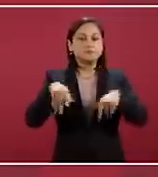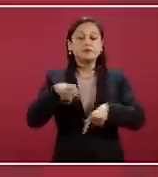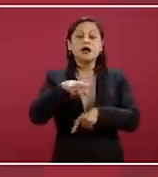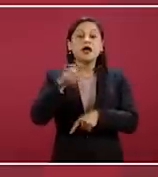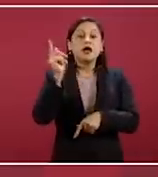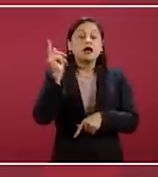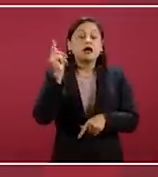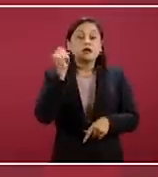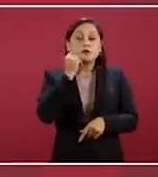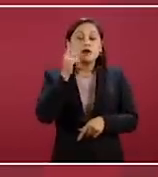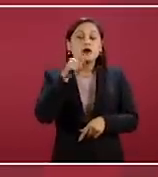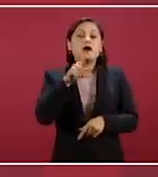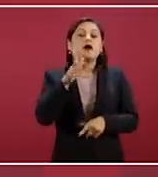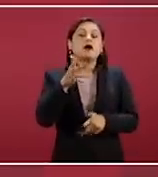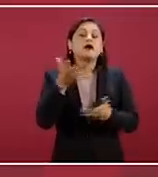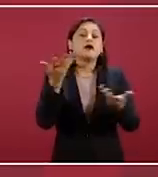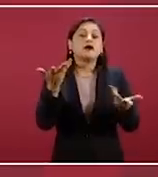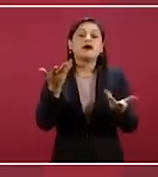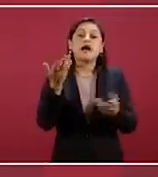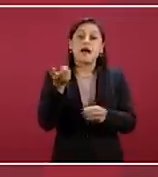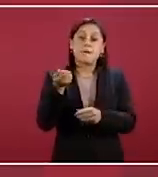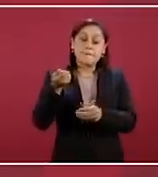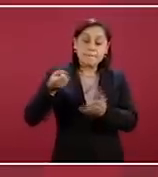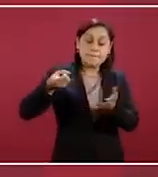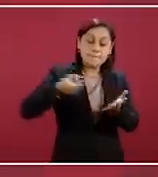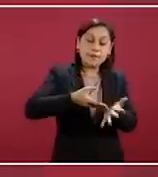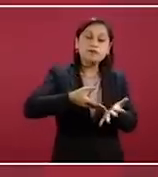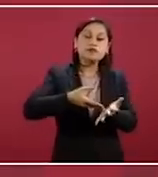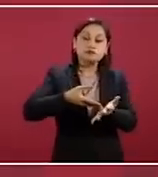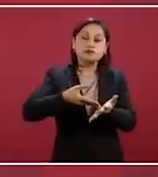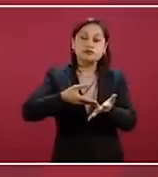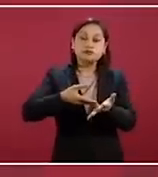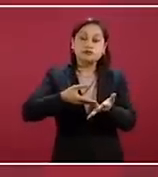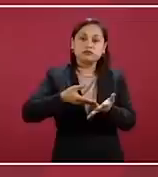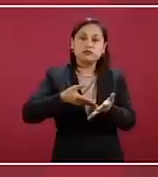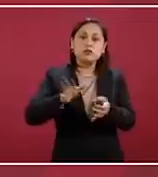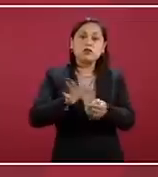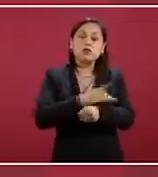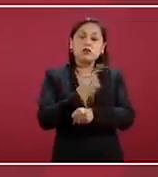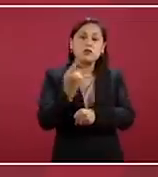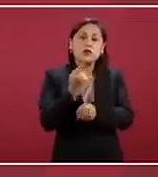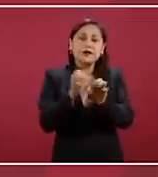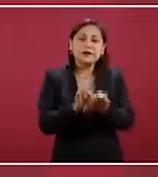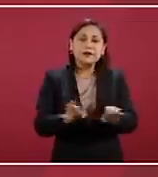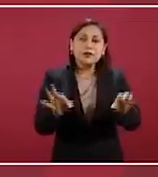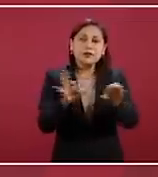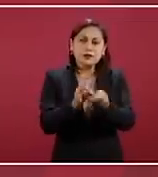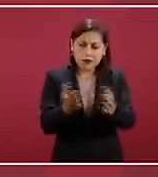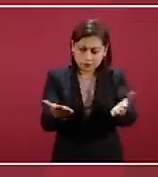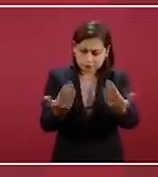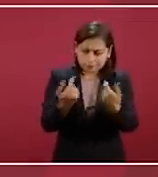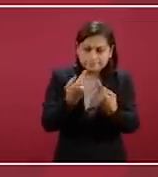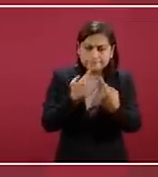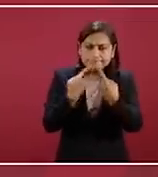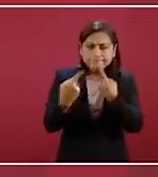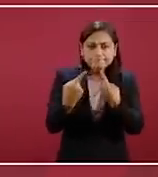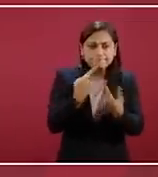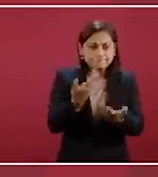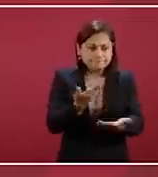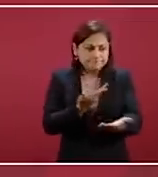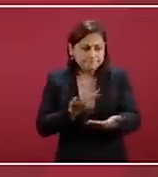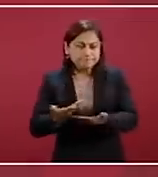lo interesante es hablar y debatir sobre el por qué no de una constitución